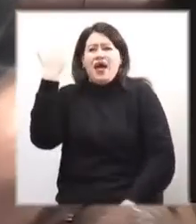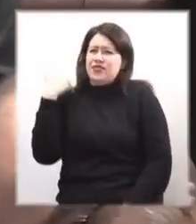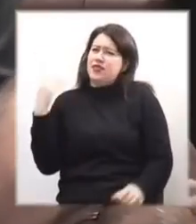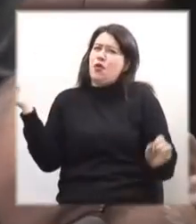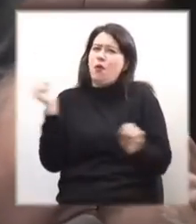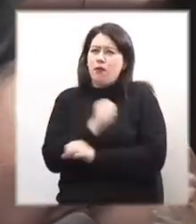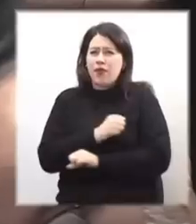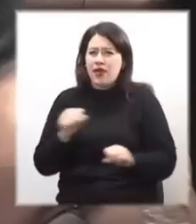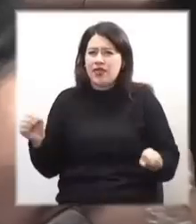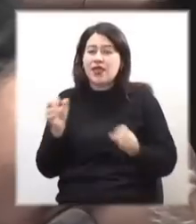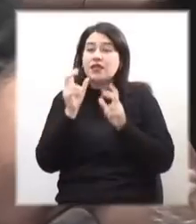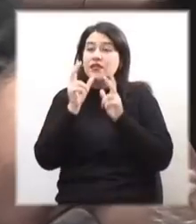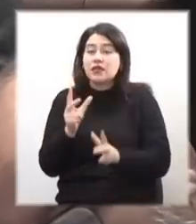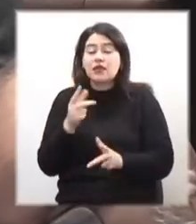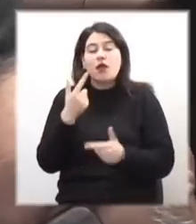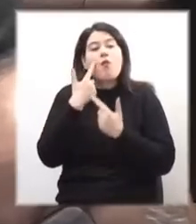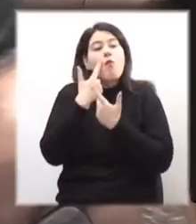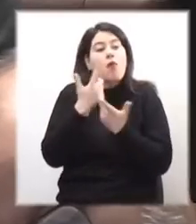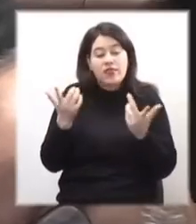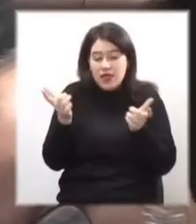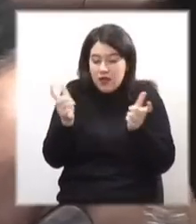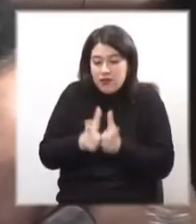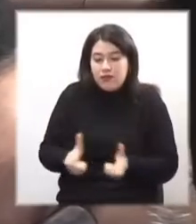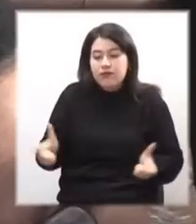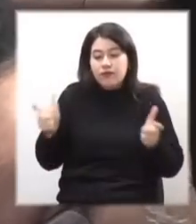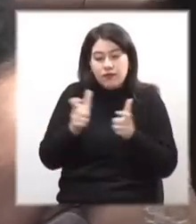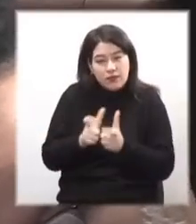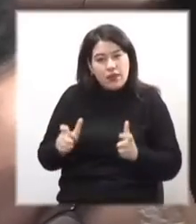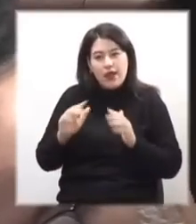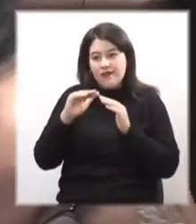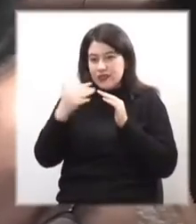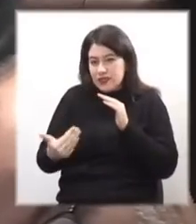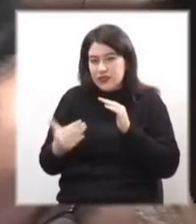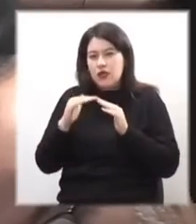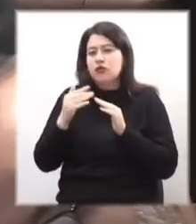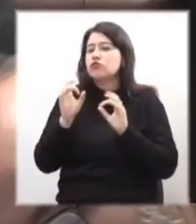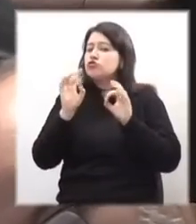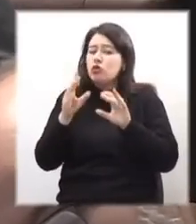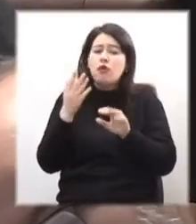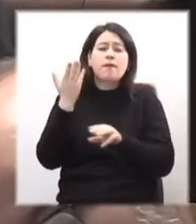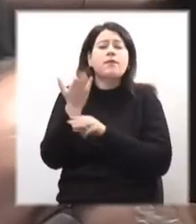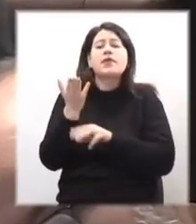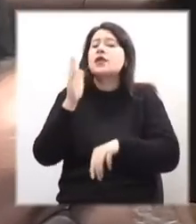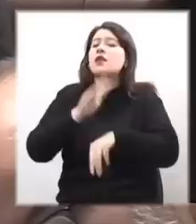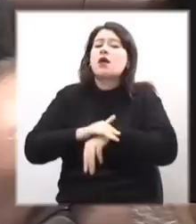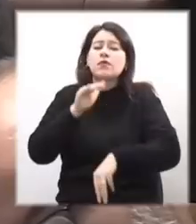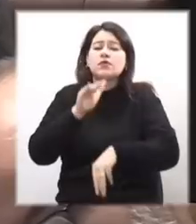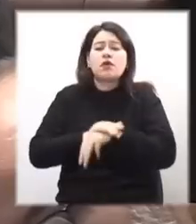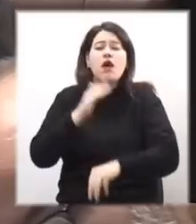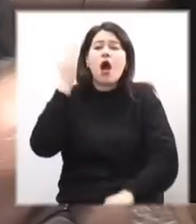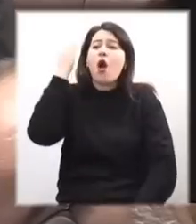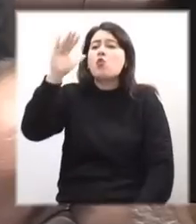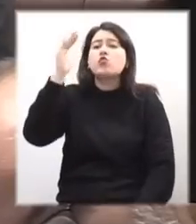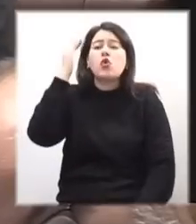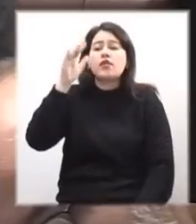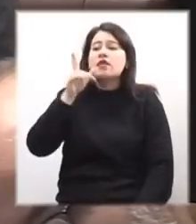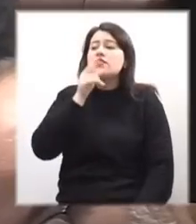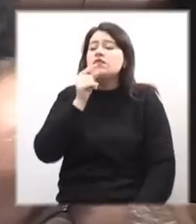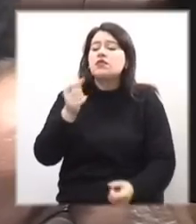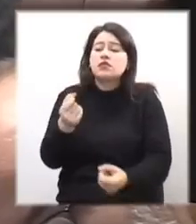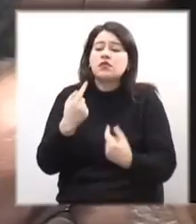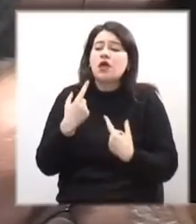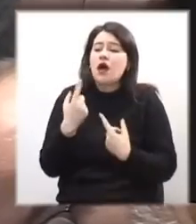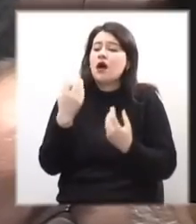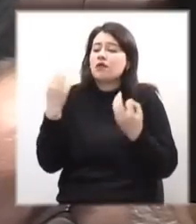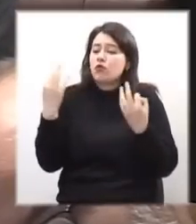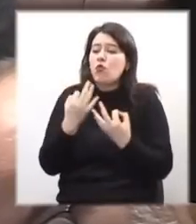Una seña particular de esta amplia mayoría de reuniones es que los vecinos y vecinas solo exigen responsabilidades a las autoridades competentes en garantizar su